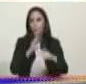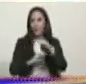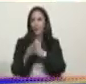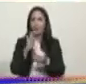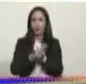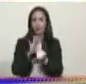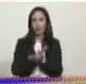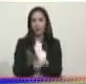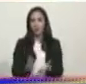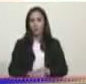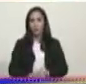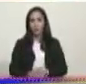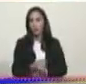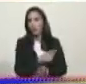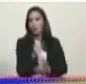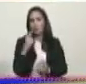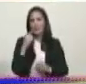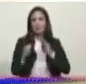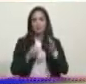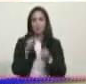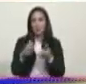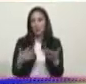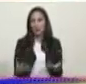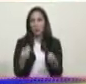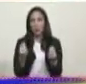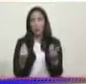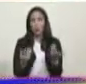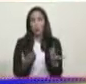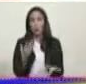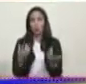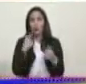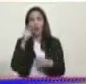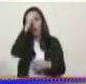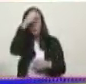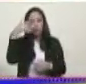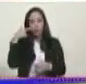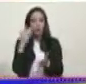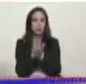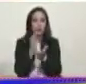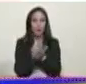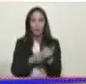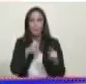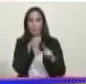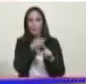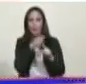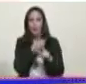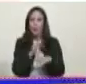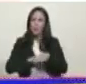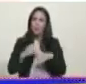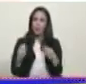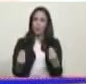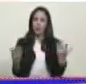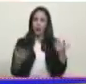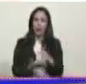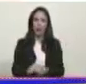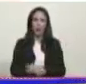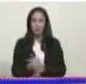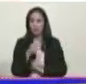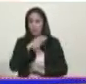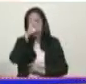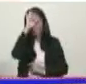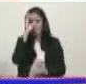Ustedes pueden buscarle alguna explicación para la obsesión de Donald Trump contra Venezuela. ¿Tiene alguna explicación